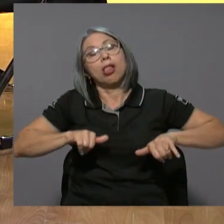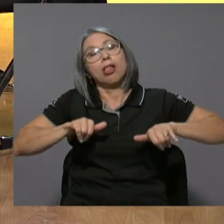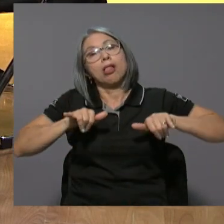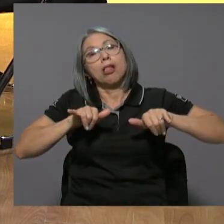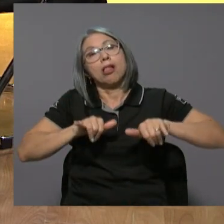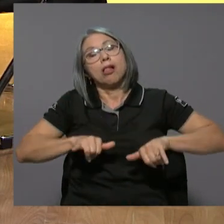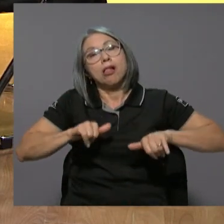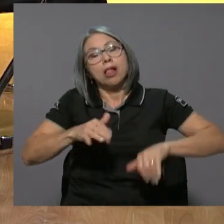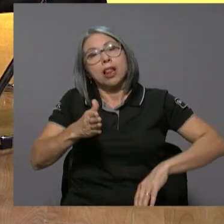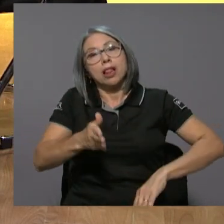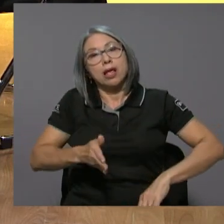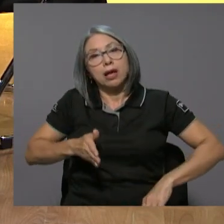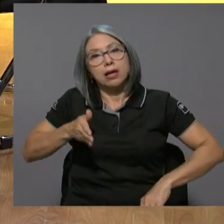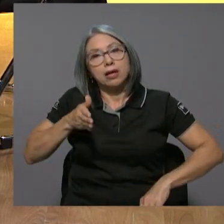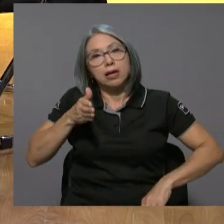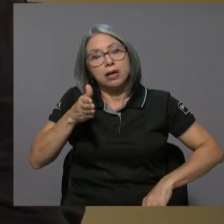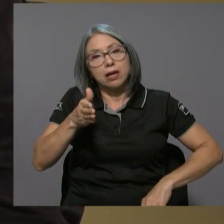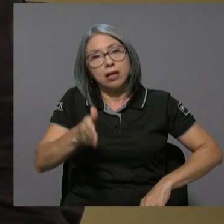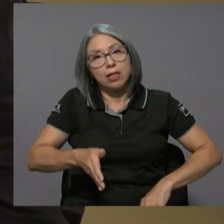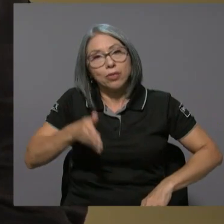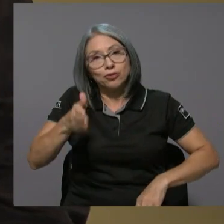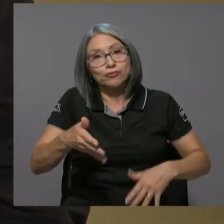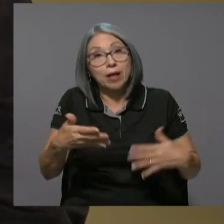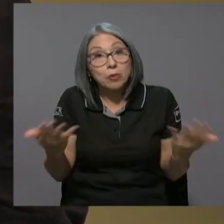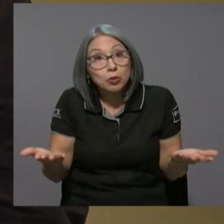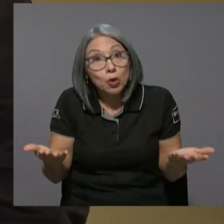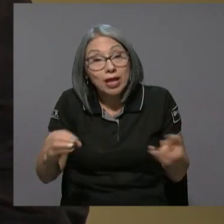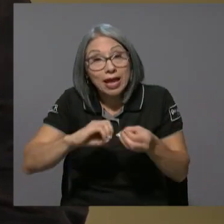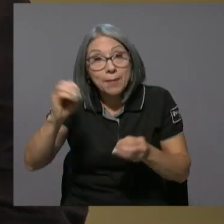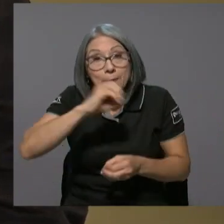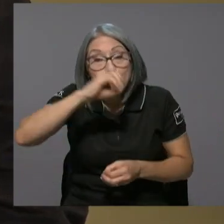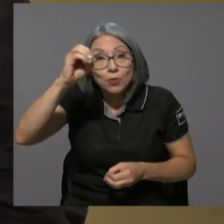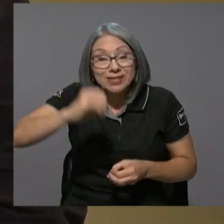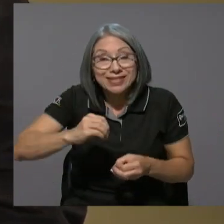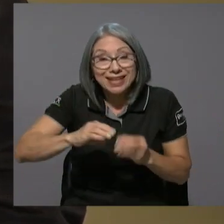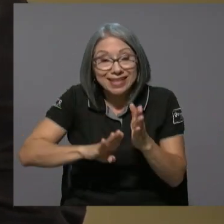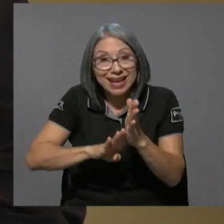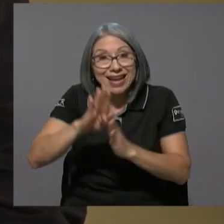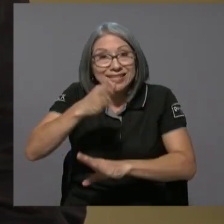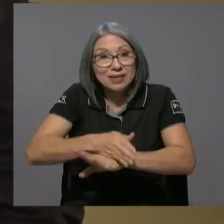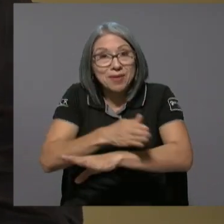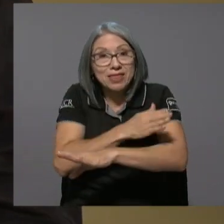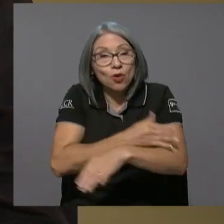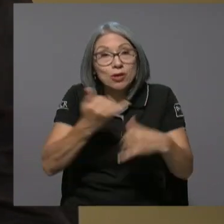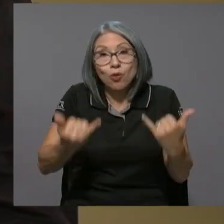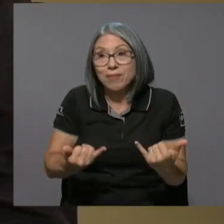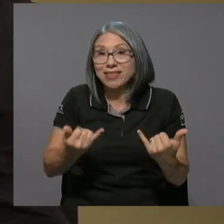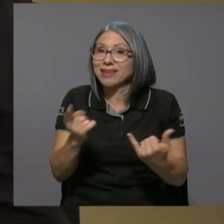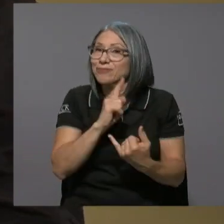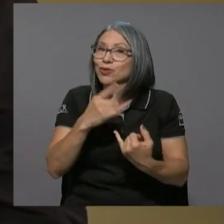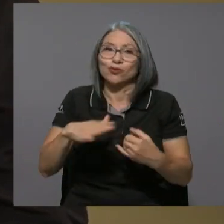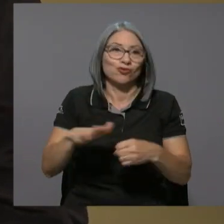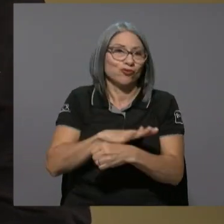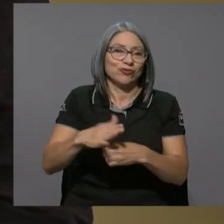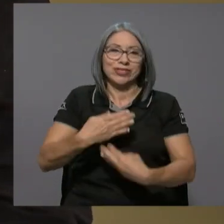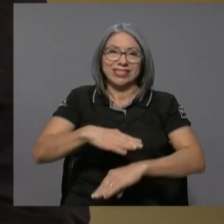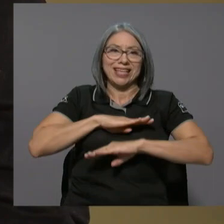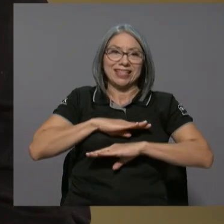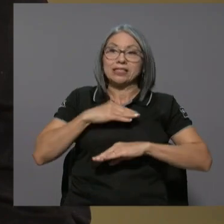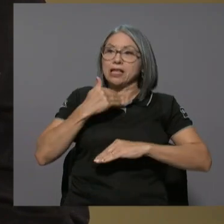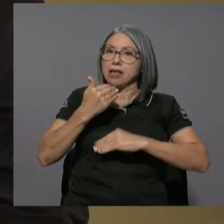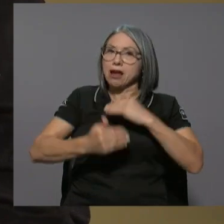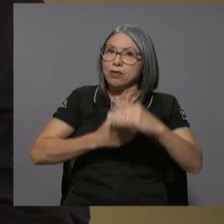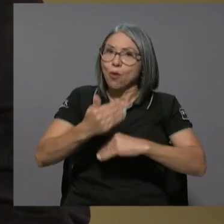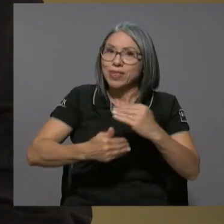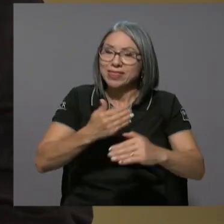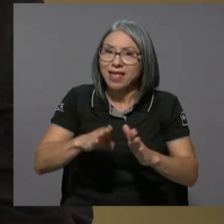¿verdad? Bueno, al punto de que las tasas de crecimiento actualmente ya se consideran que son insuficientes y han ido aumentando, ¿verdad? Hubo